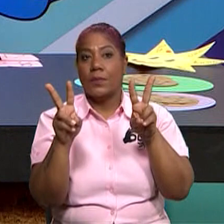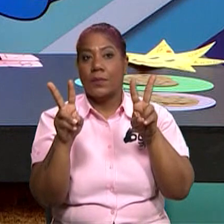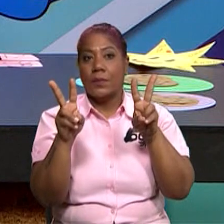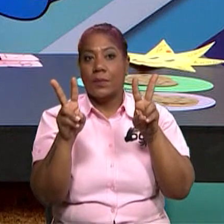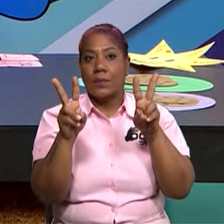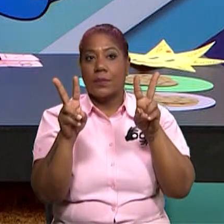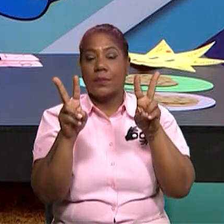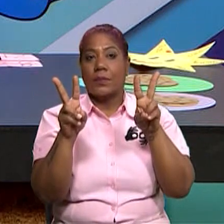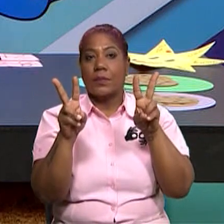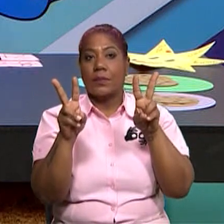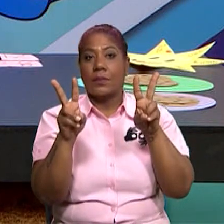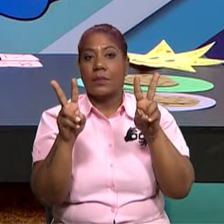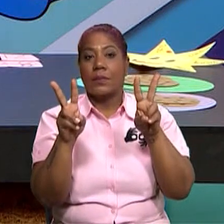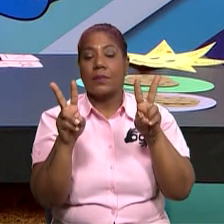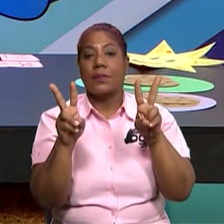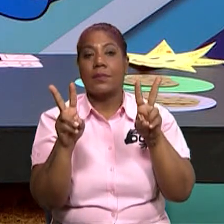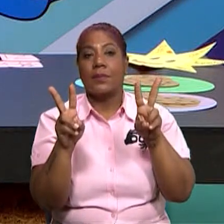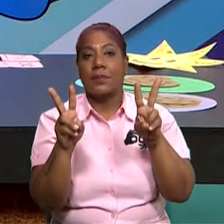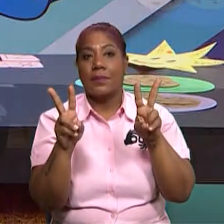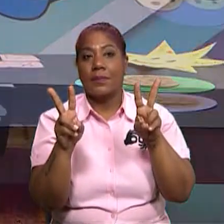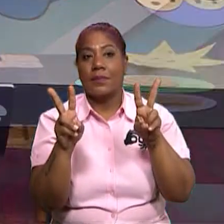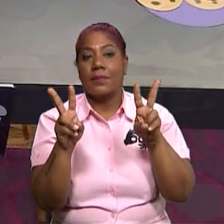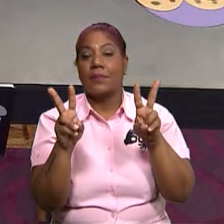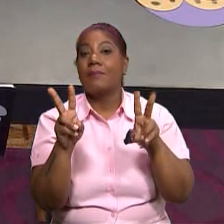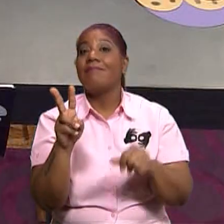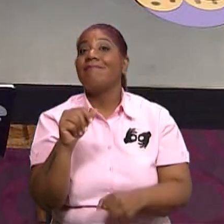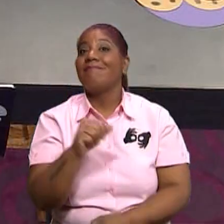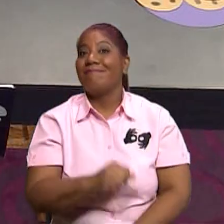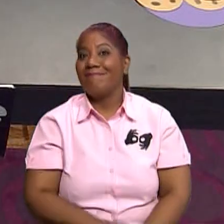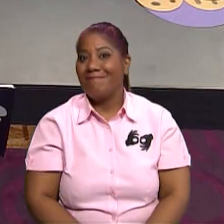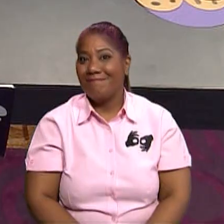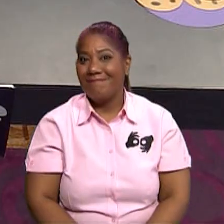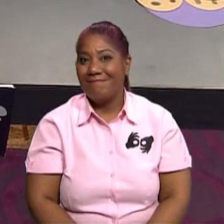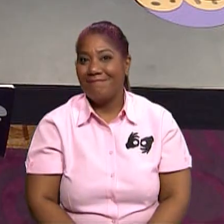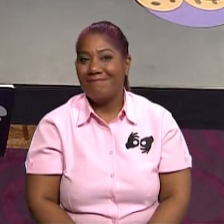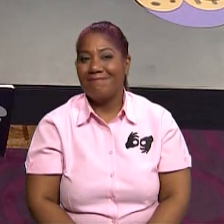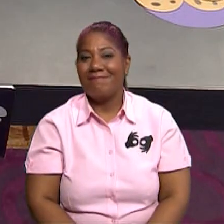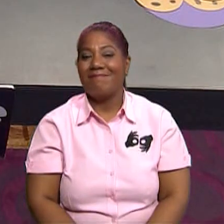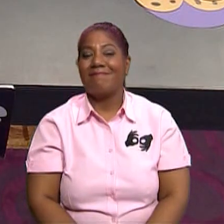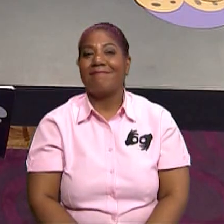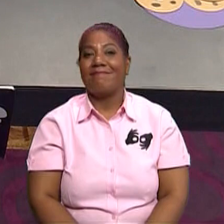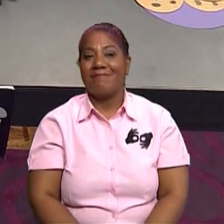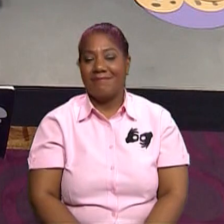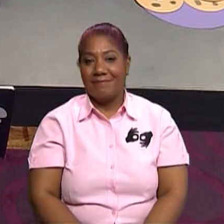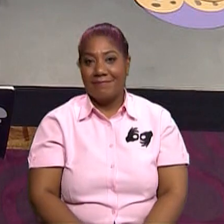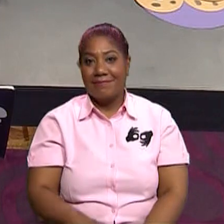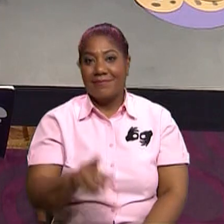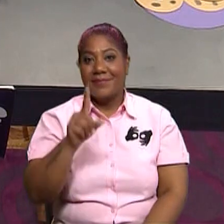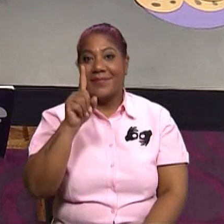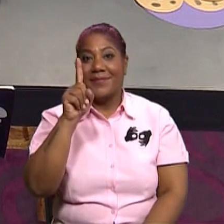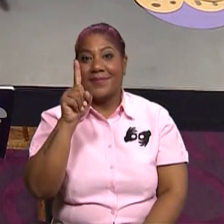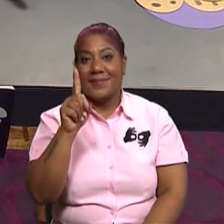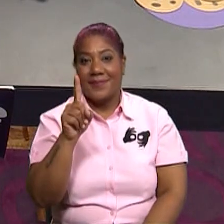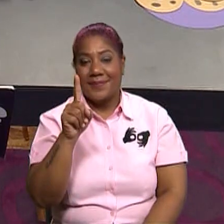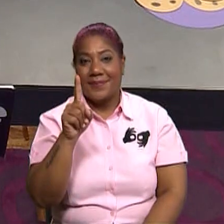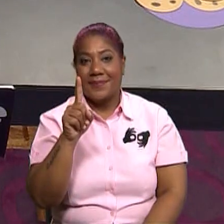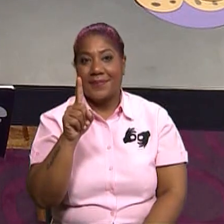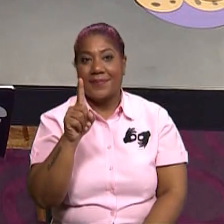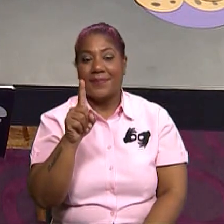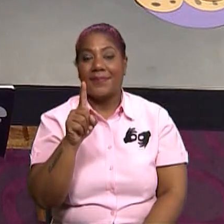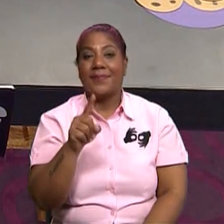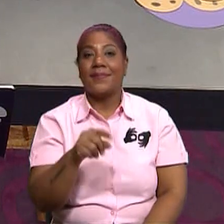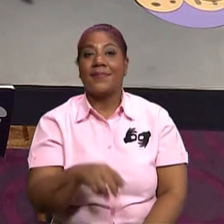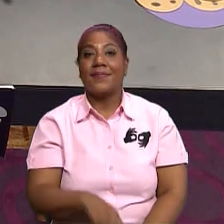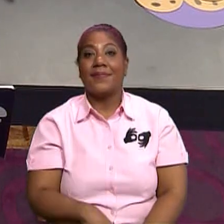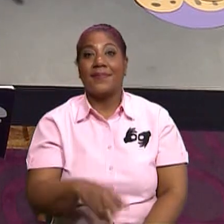voy a repartir, la respuesta va a ser 1 porque me va a quedar 1 en cada grupo. Si tuviese